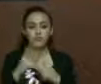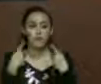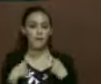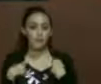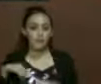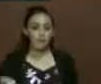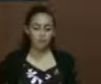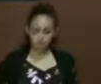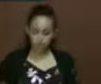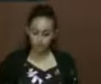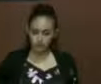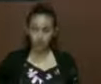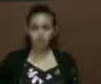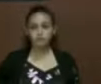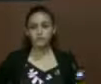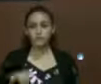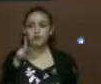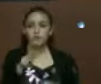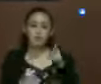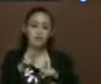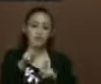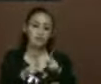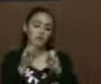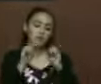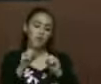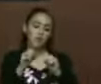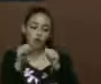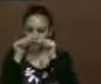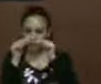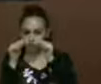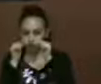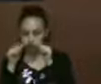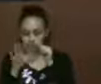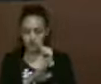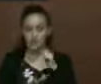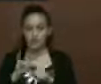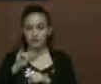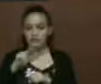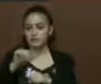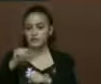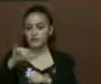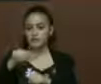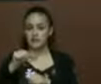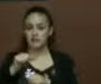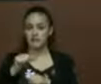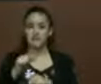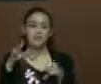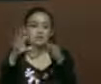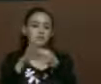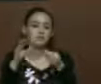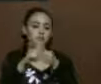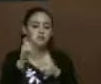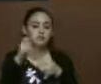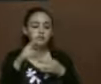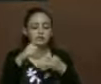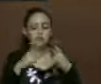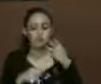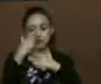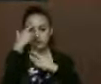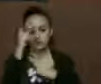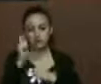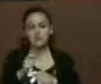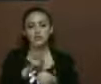interesados platiquen o los escuche la fiscalía y les explique las razones, o sea, cuál es